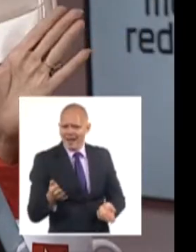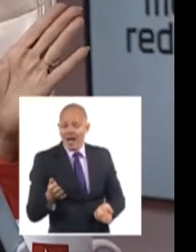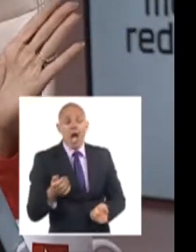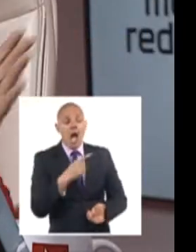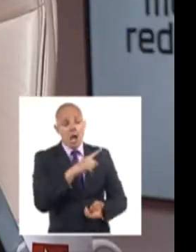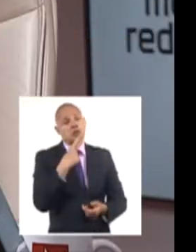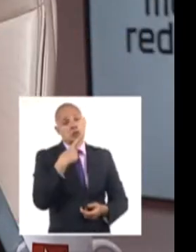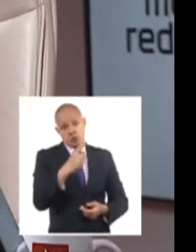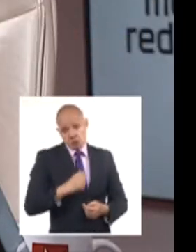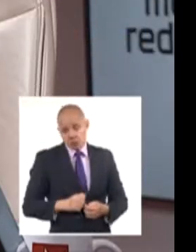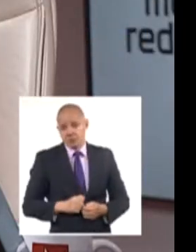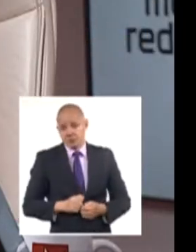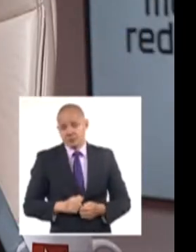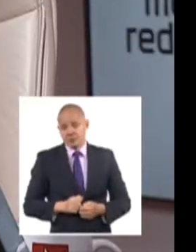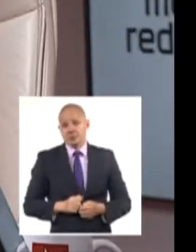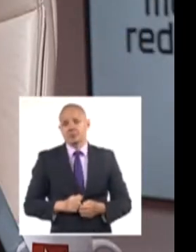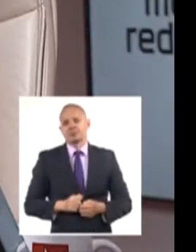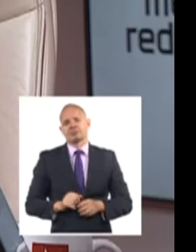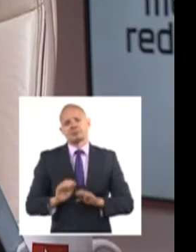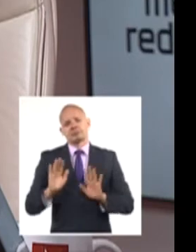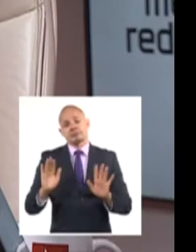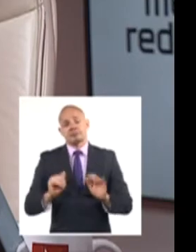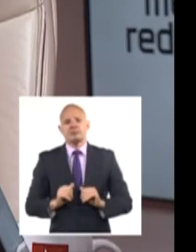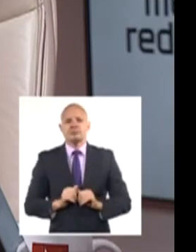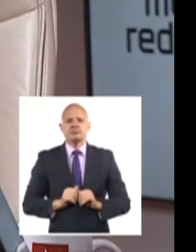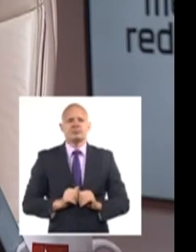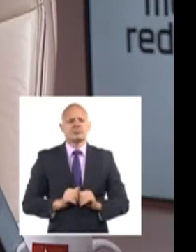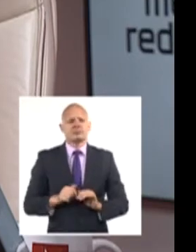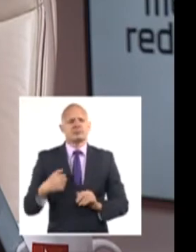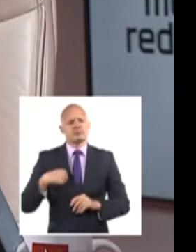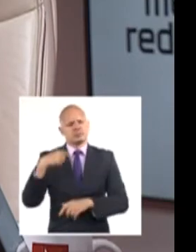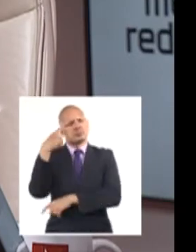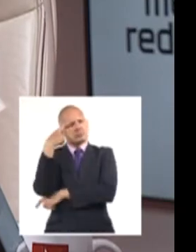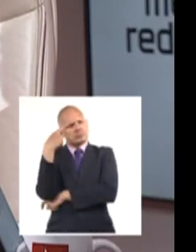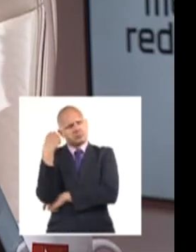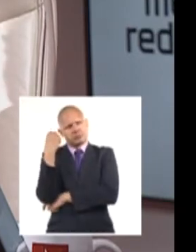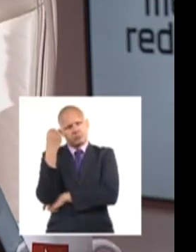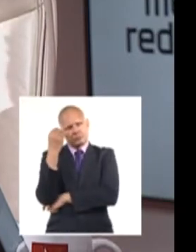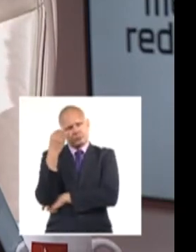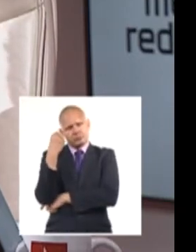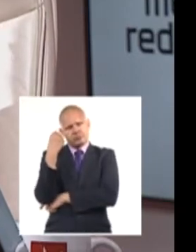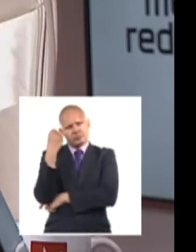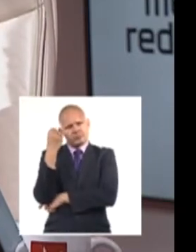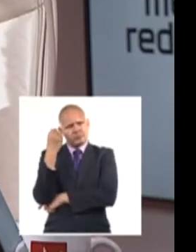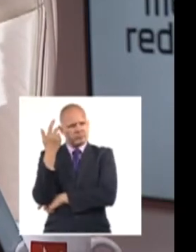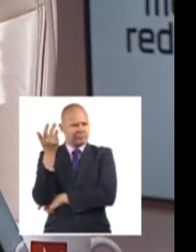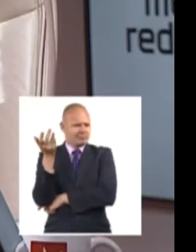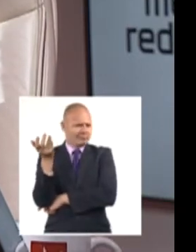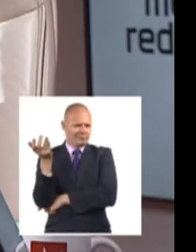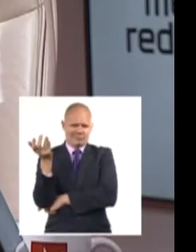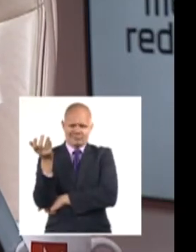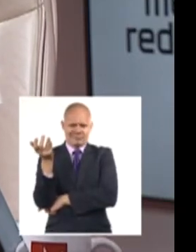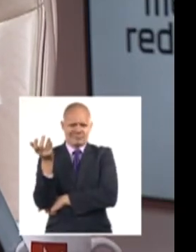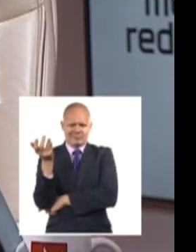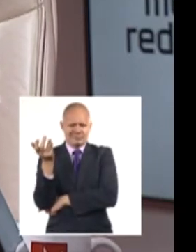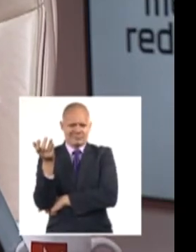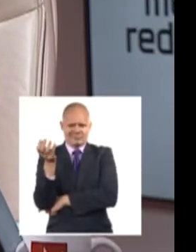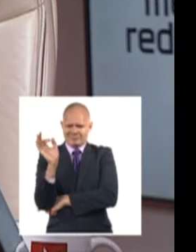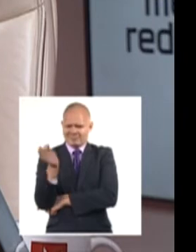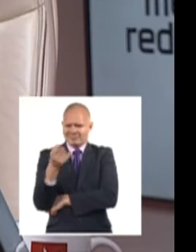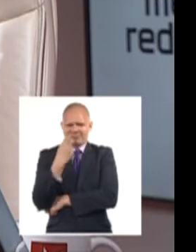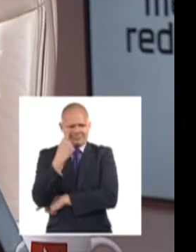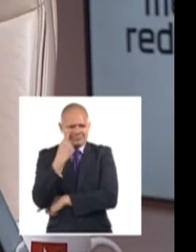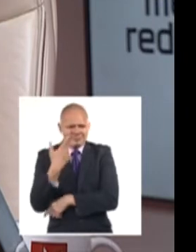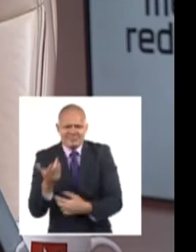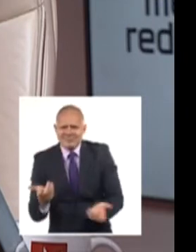afuera ese también uno se detiene a pensar que hubiera puede ser el que el que se